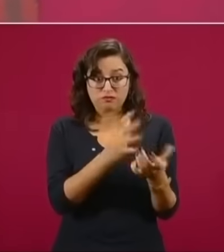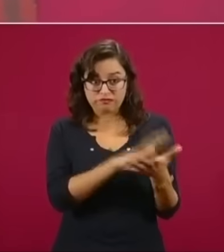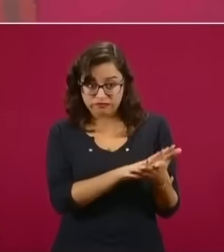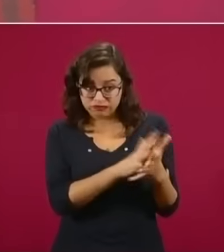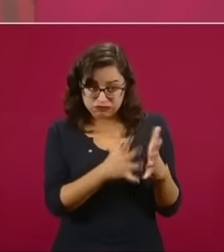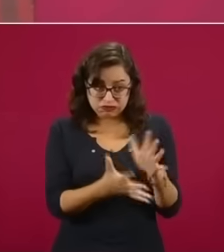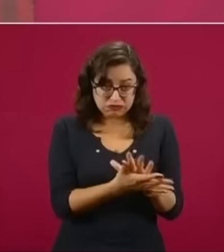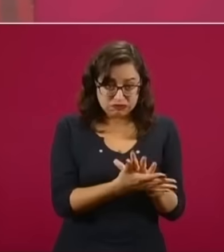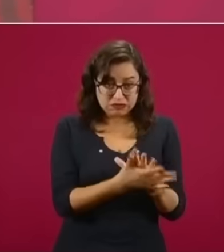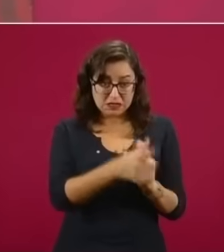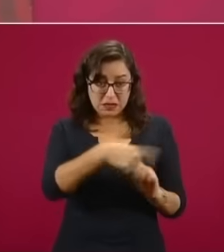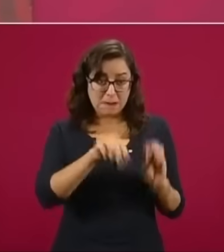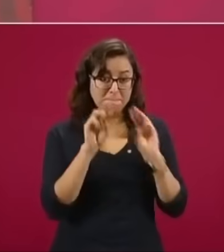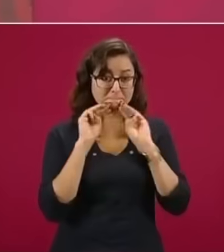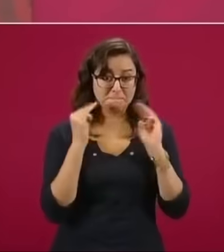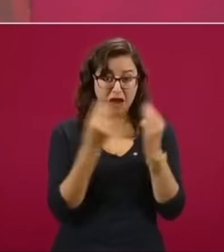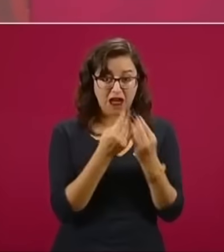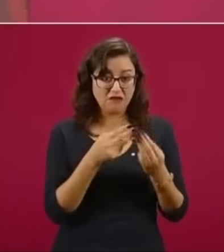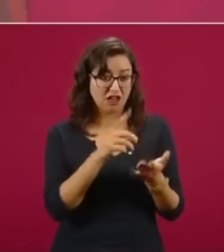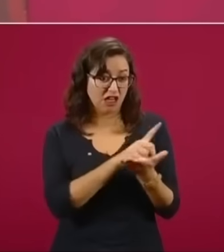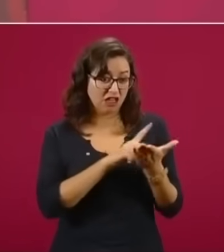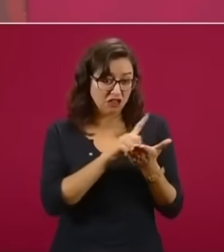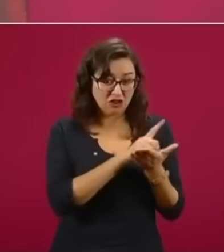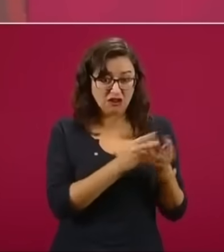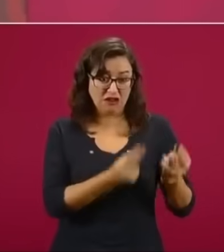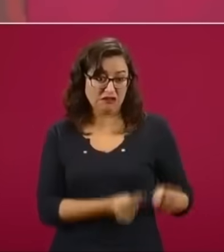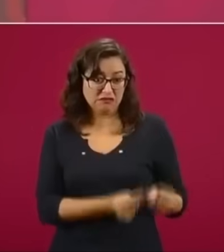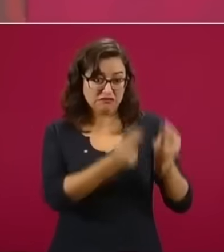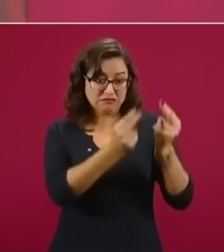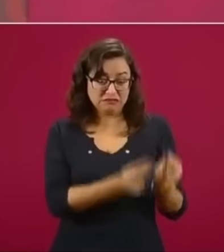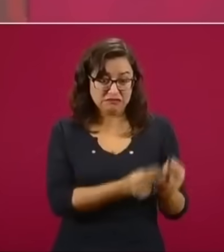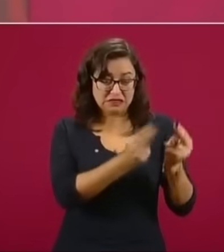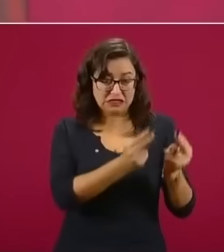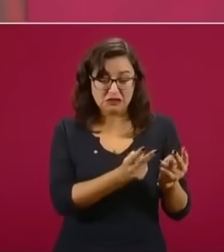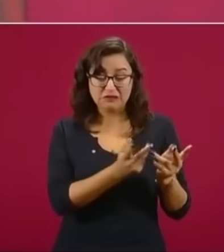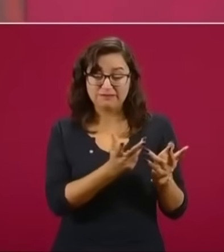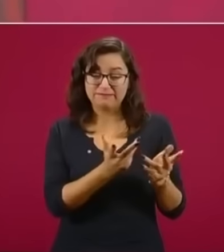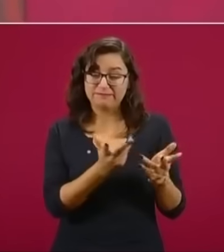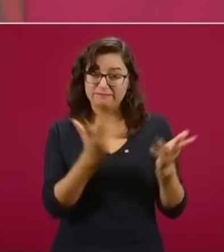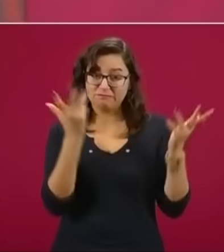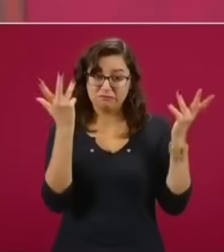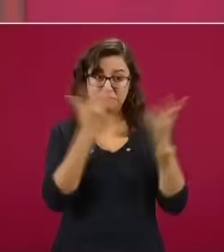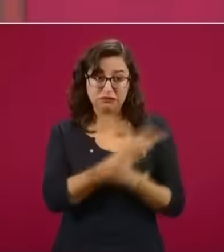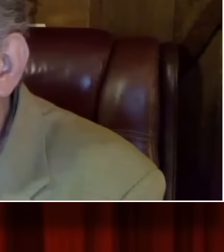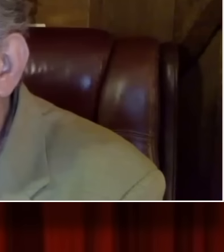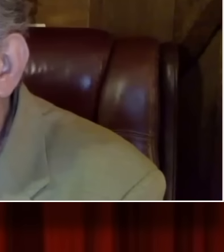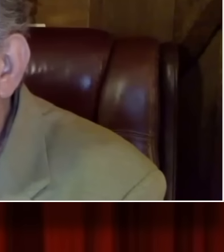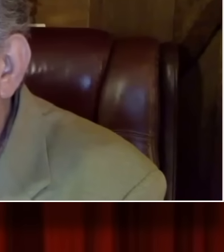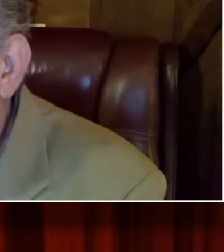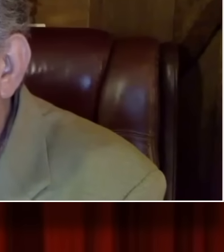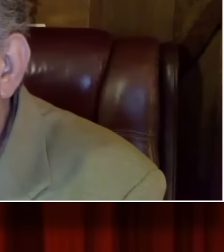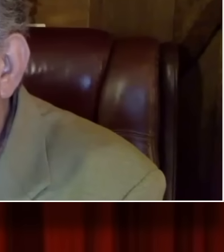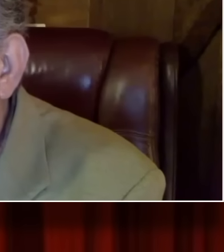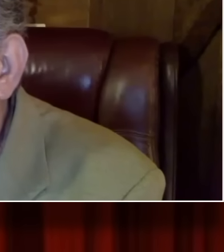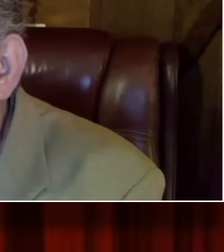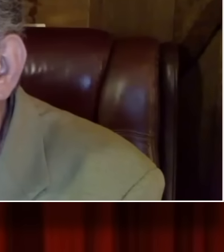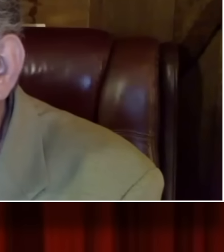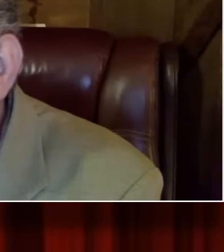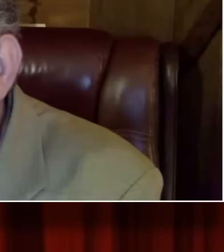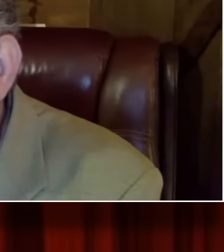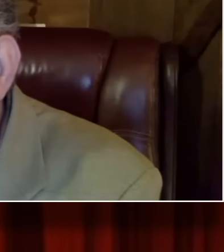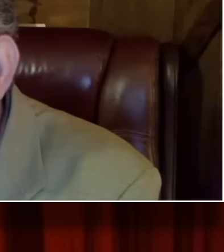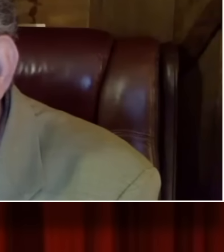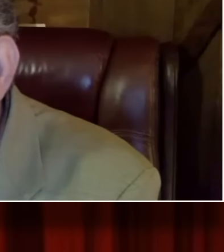casos de narcotráfico, las debilitan. Ya estaba